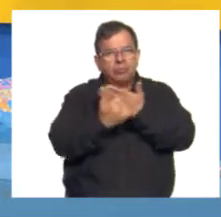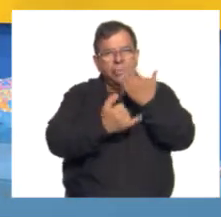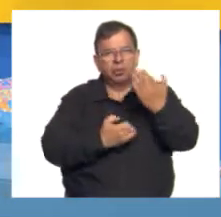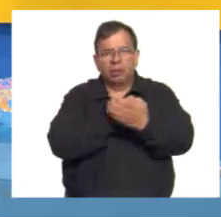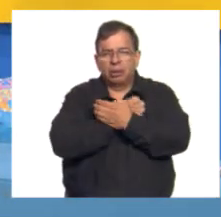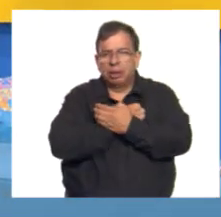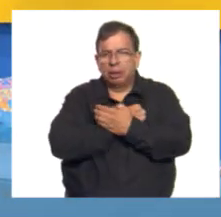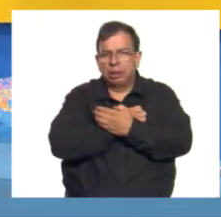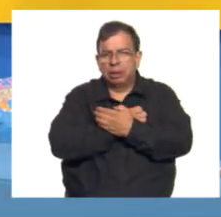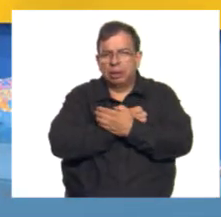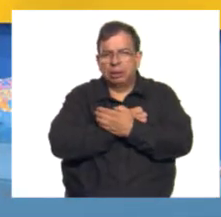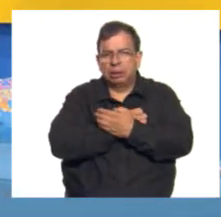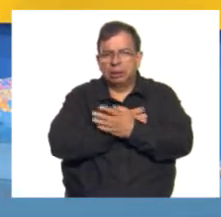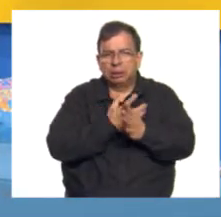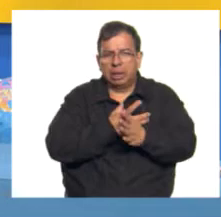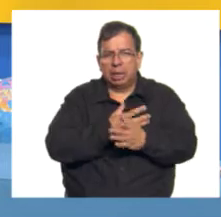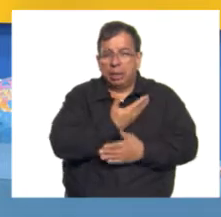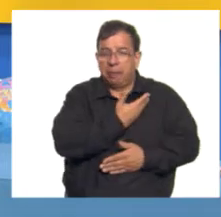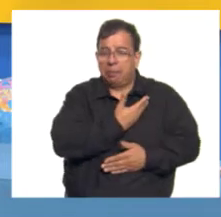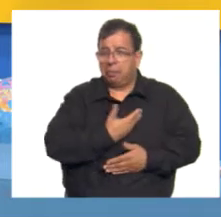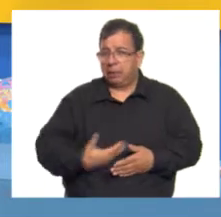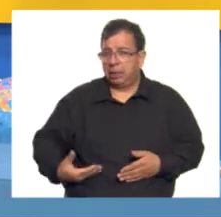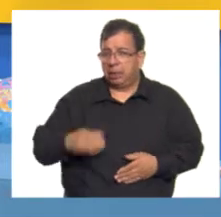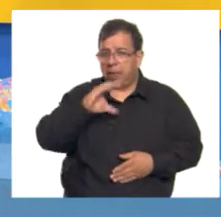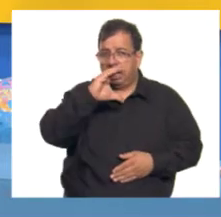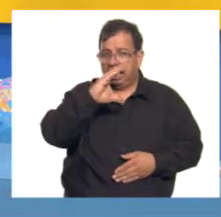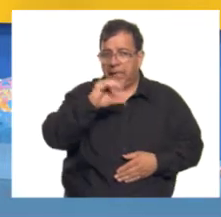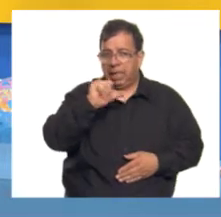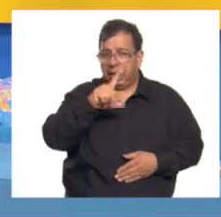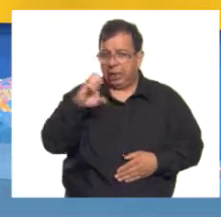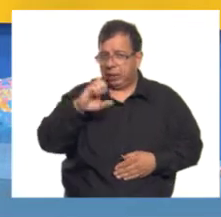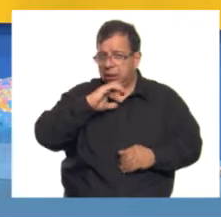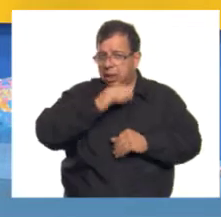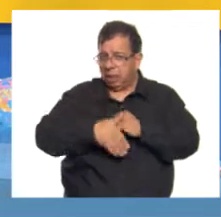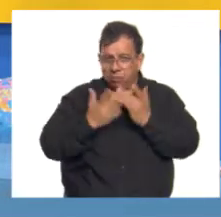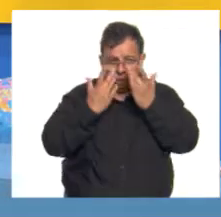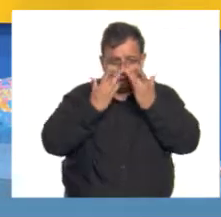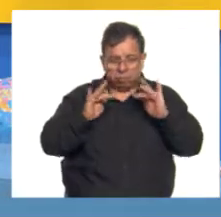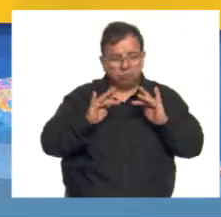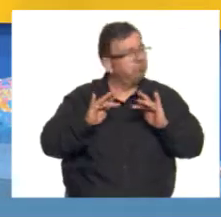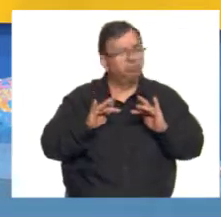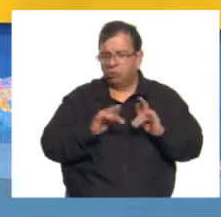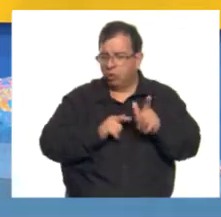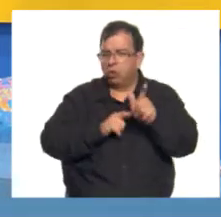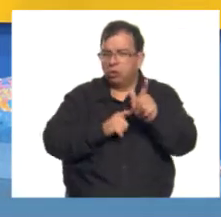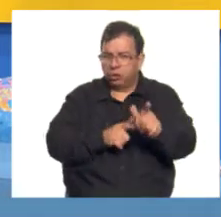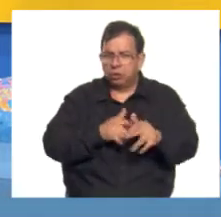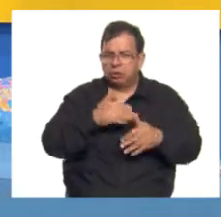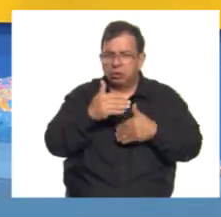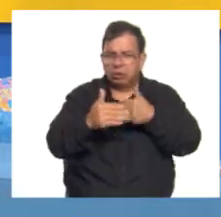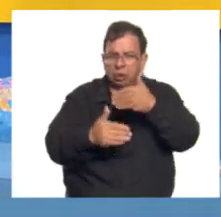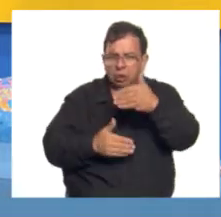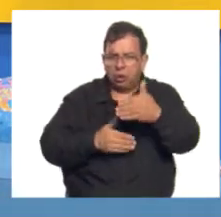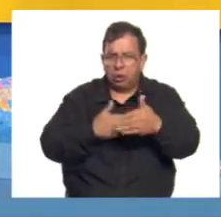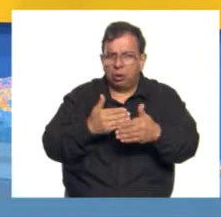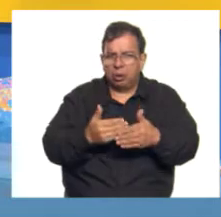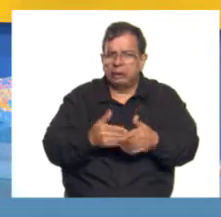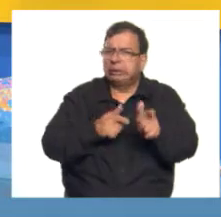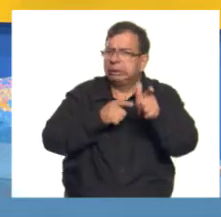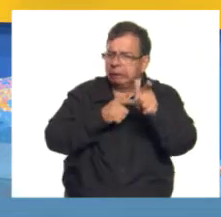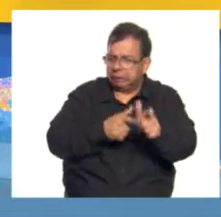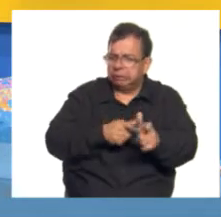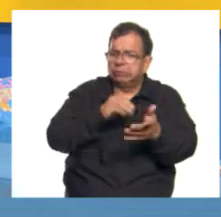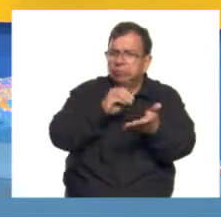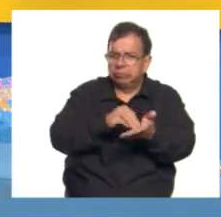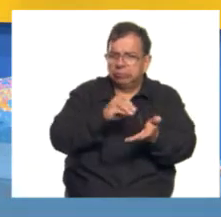no terminó con la presidencia de Calles, porque recordemos que después de su gobierno vino un periodo en el que se le dio continuidad